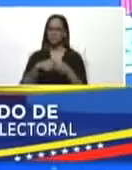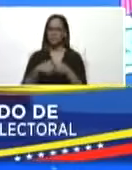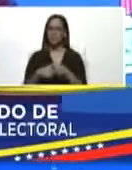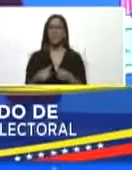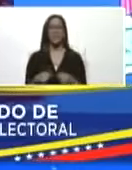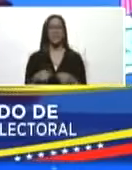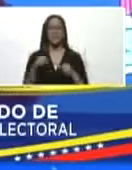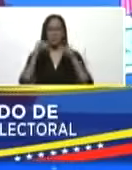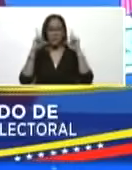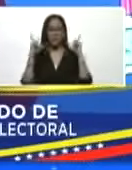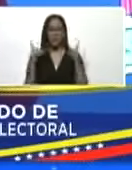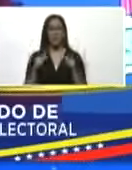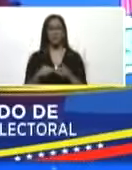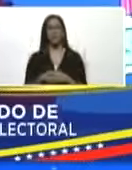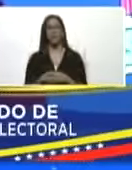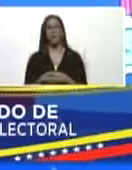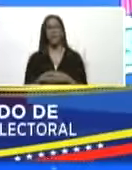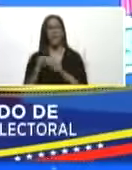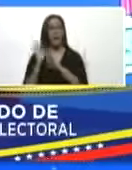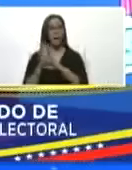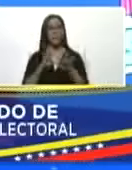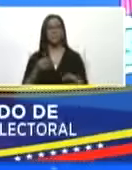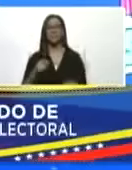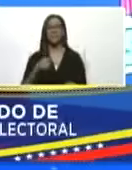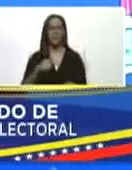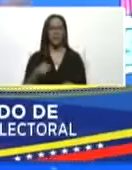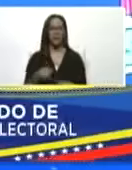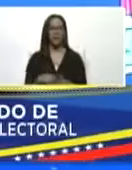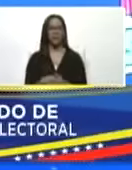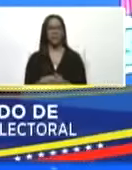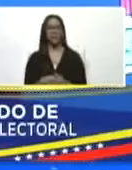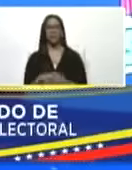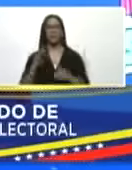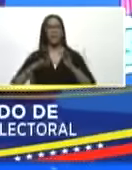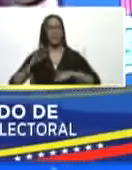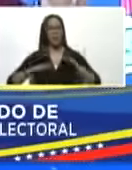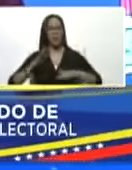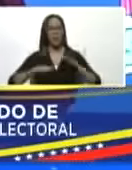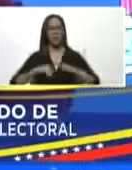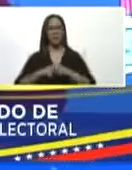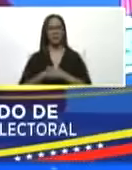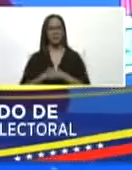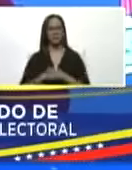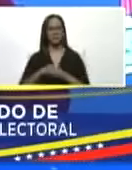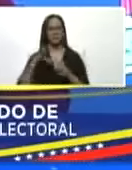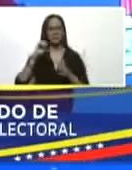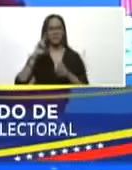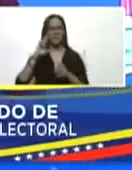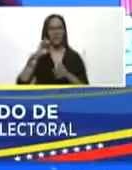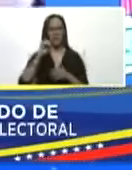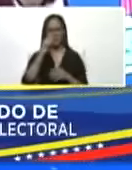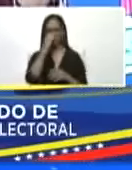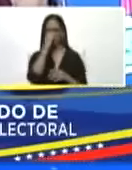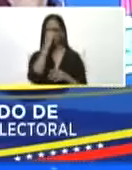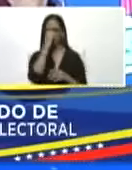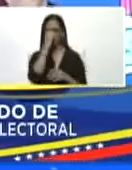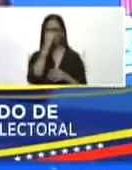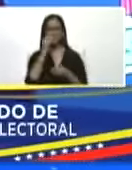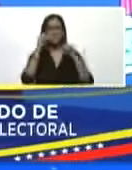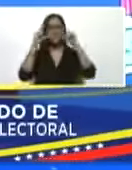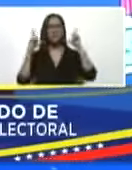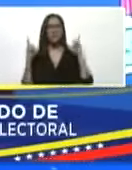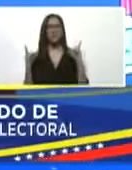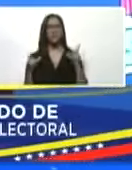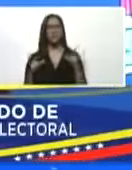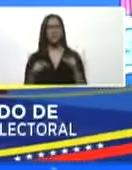la marcha de Valera, de Charallave, de Barlovento, de Coro. Impresionante